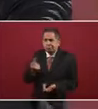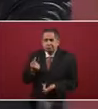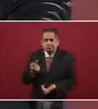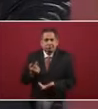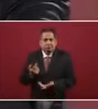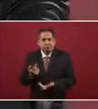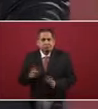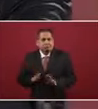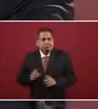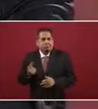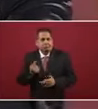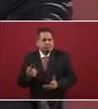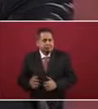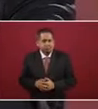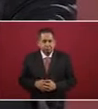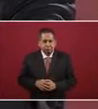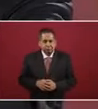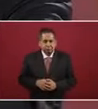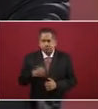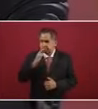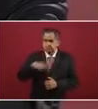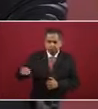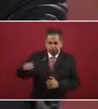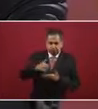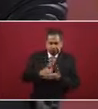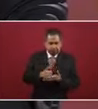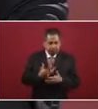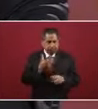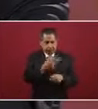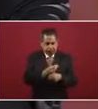si nos ayudamos todos